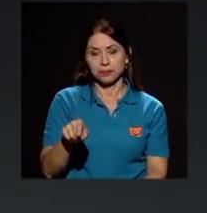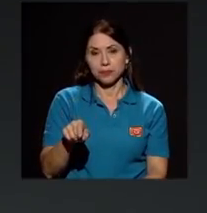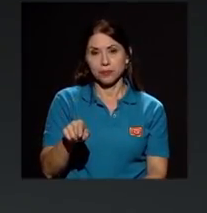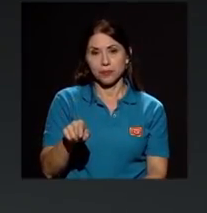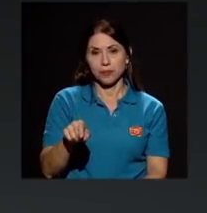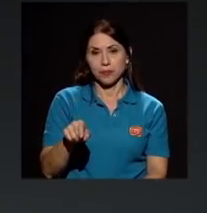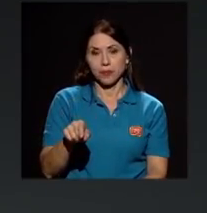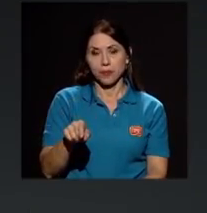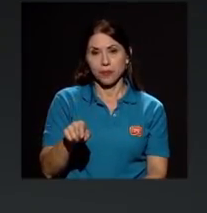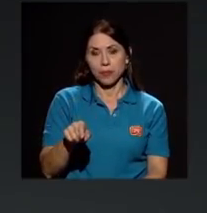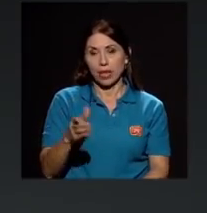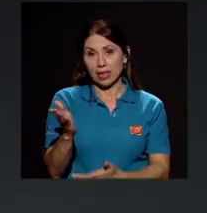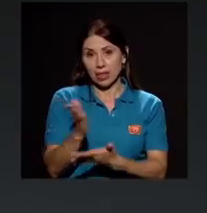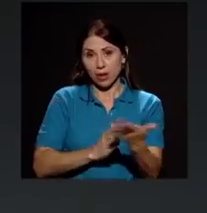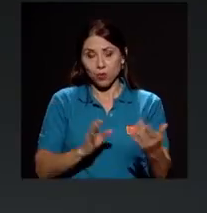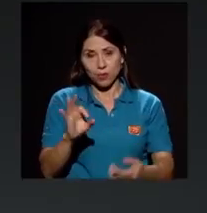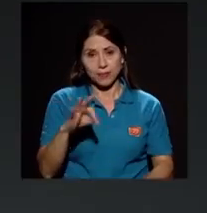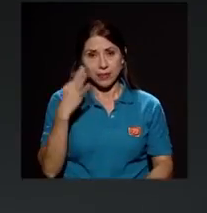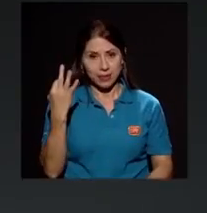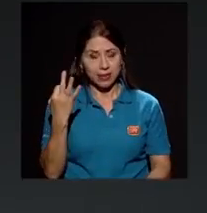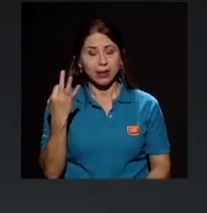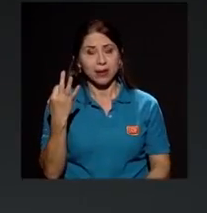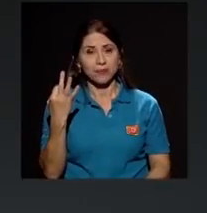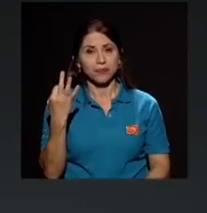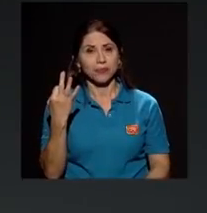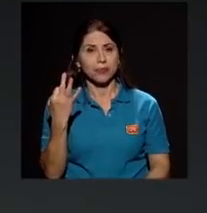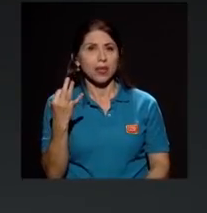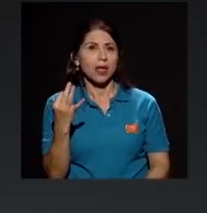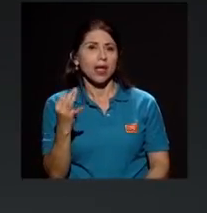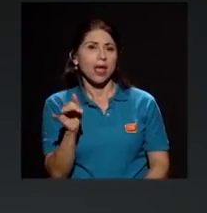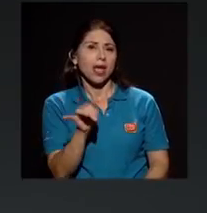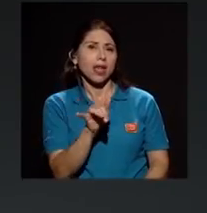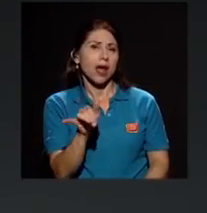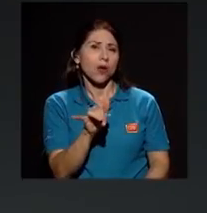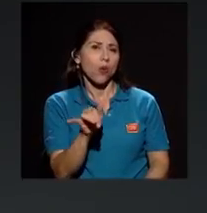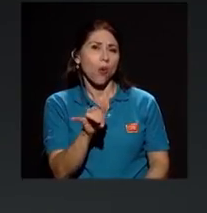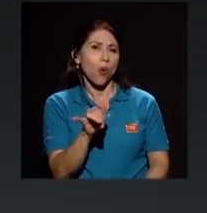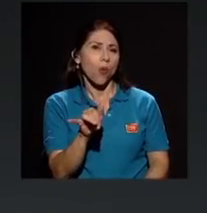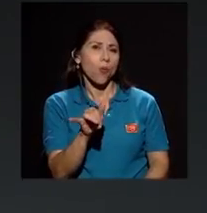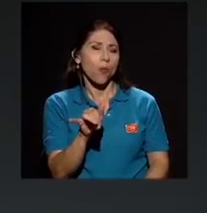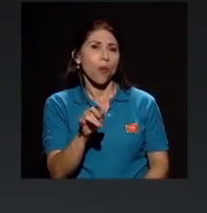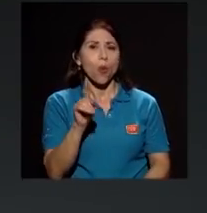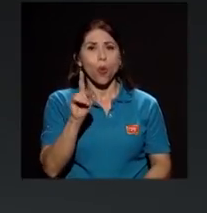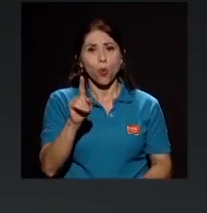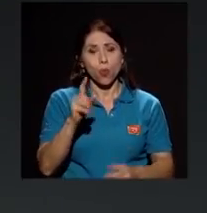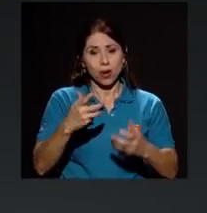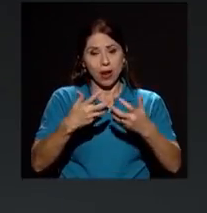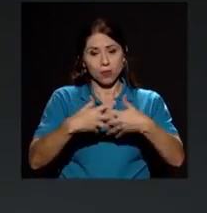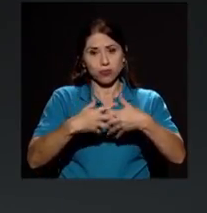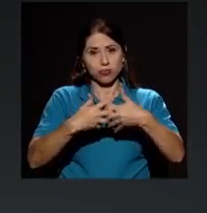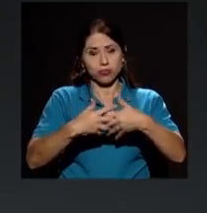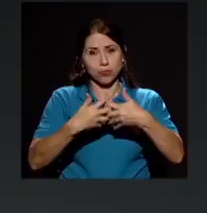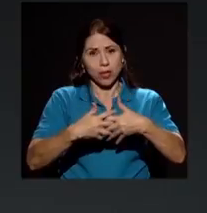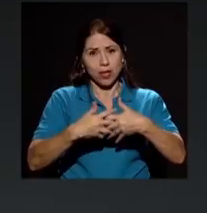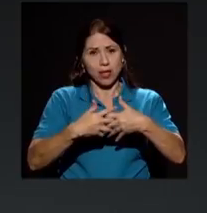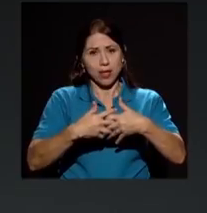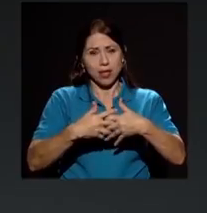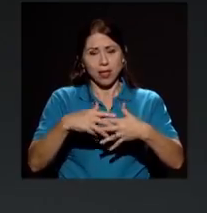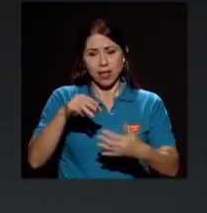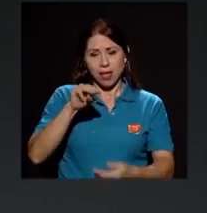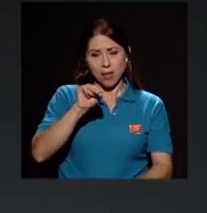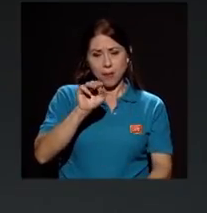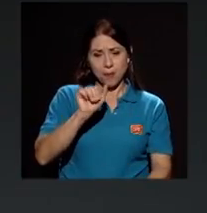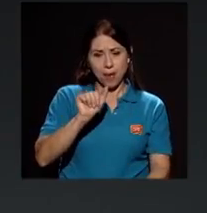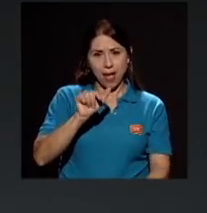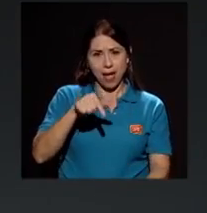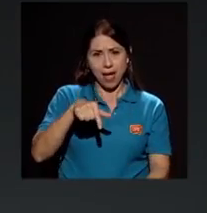de alguna manera era como una maquiladora y una maquiladora uno como maquiladora intel